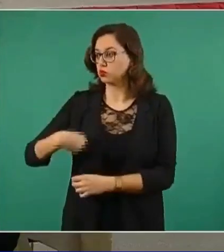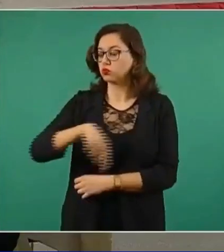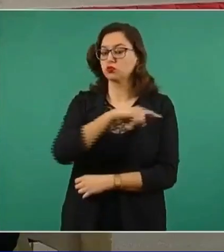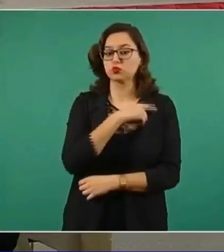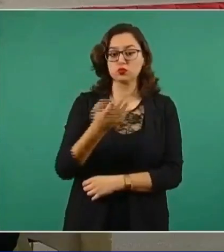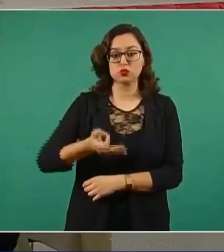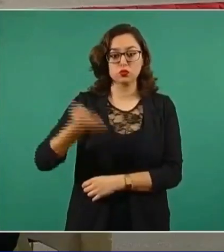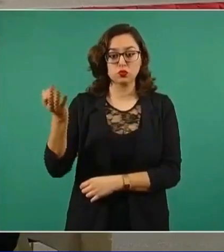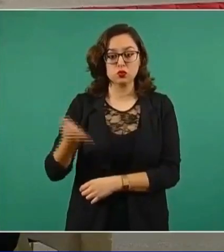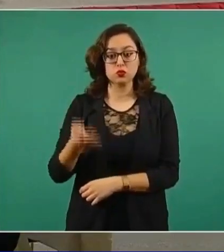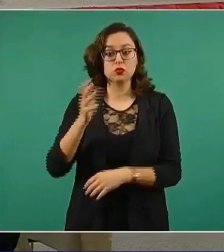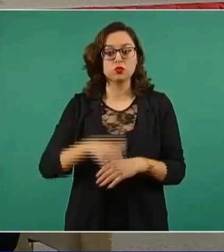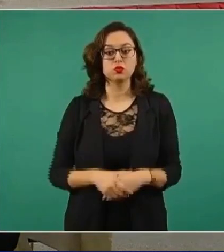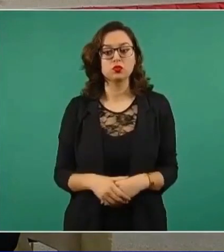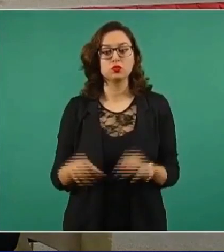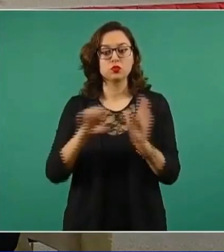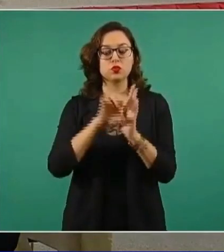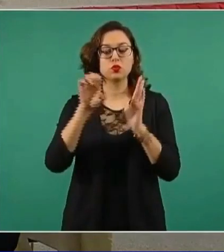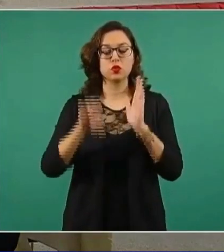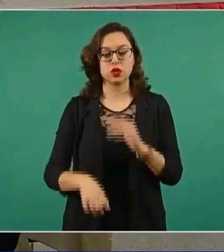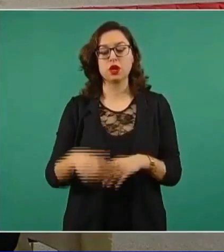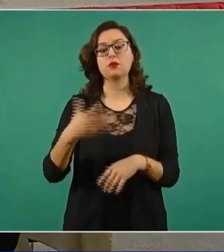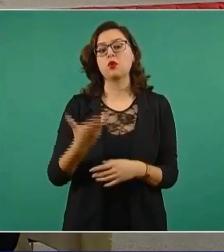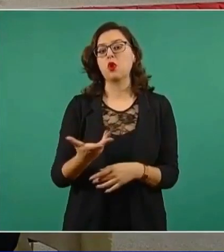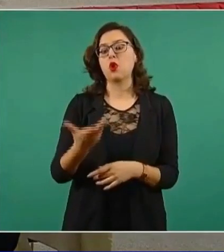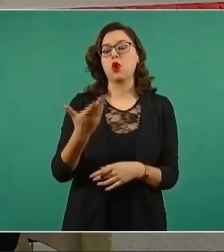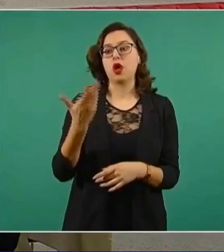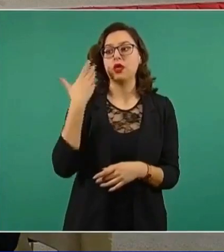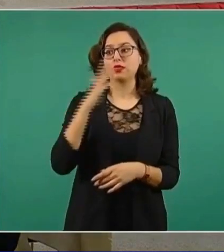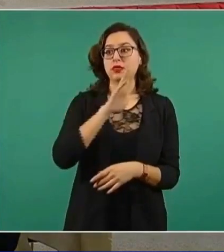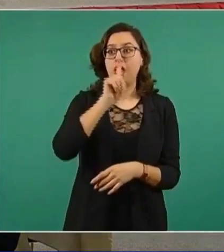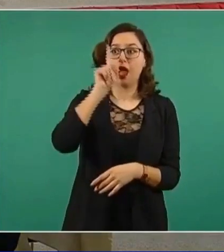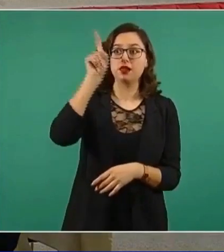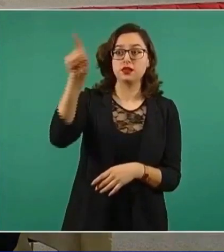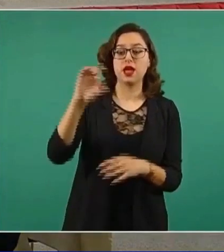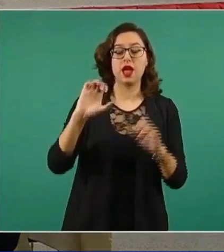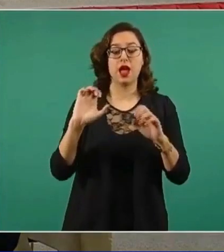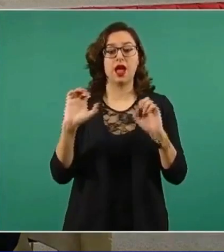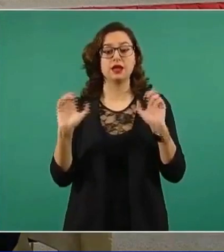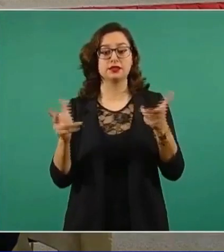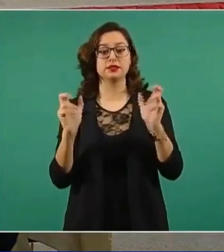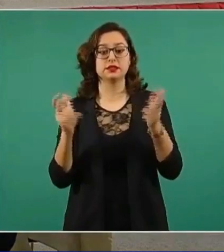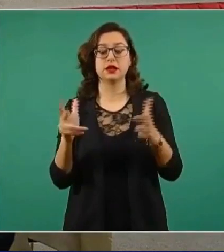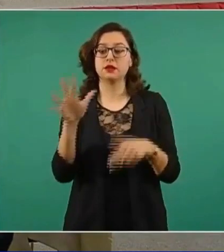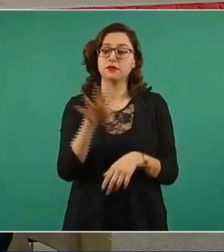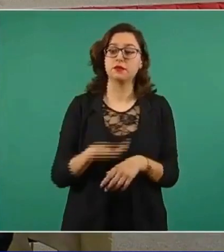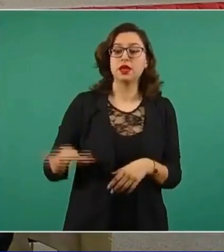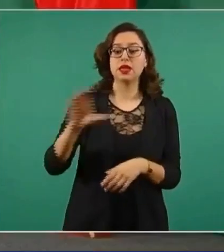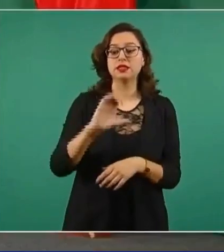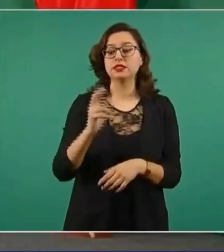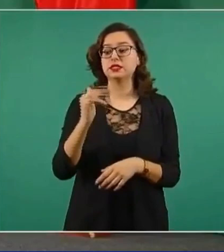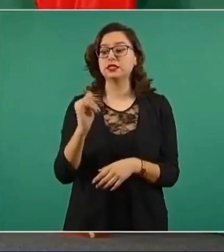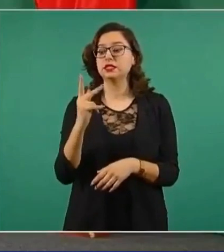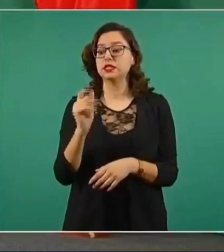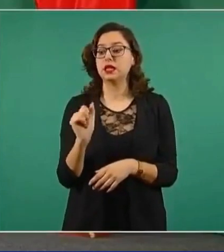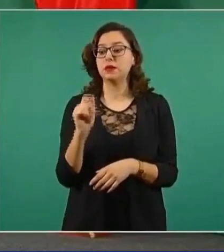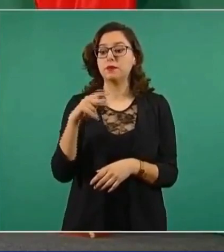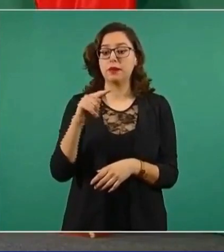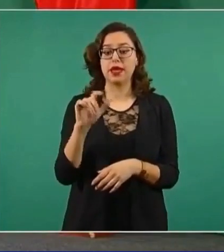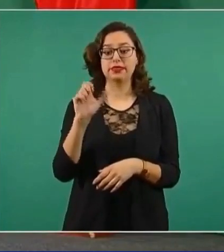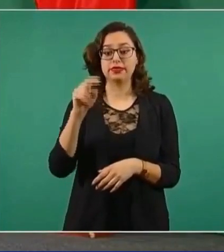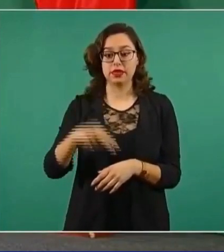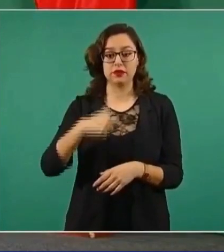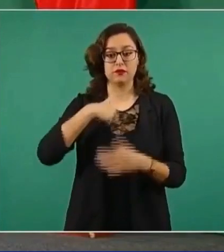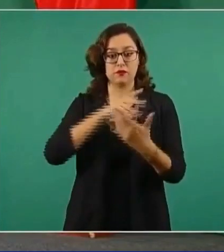de mi visita a Sinacantán, Chiapas, donde la señora María José me contó cómo con